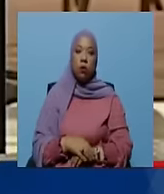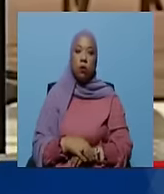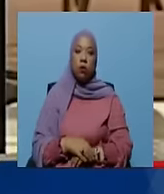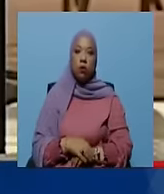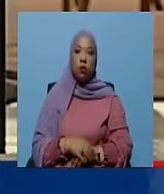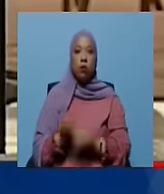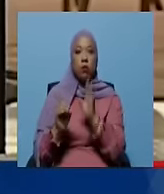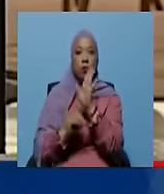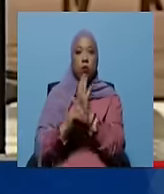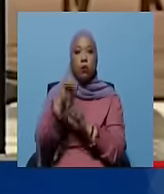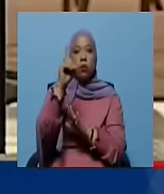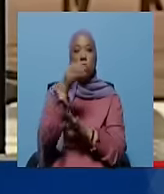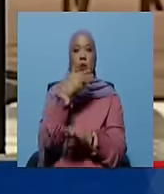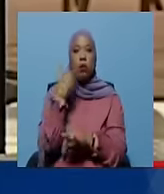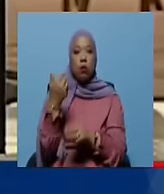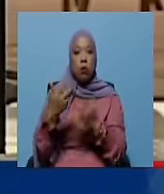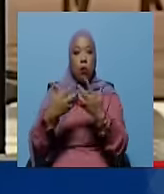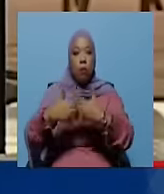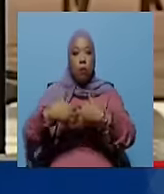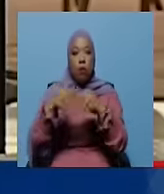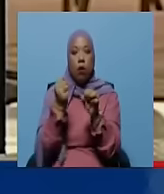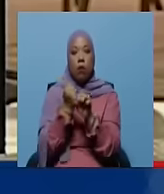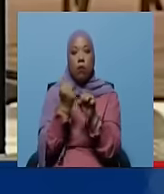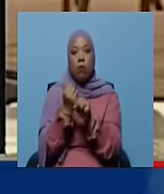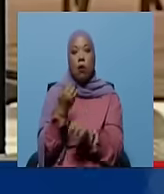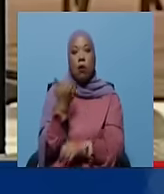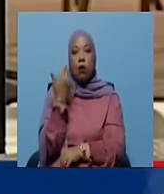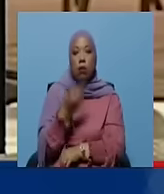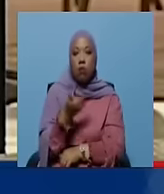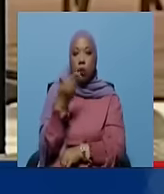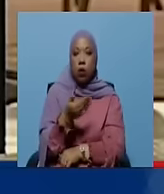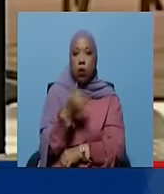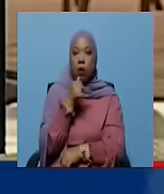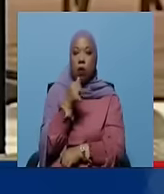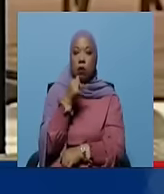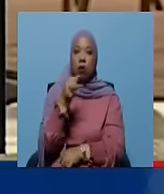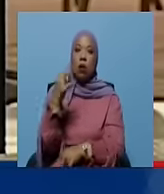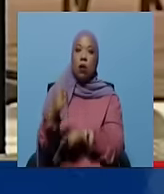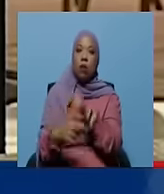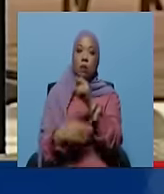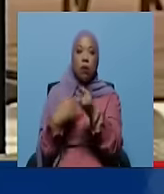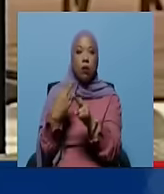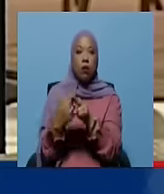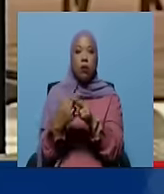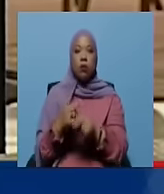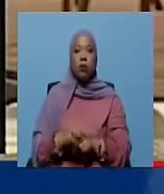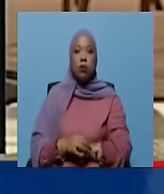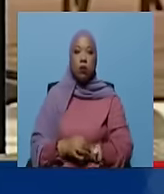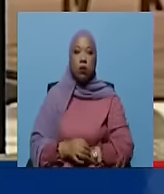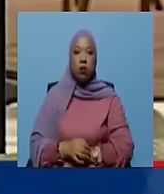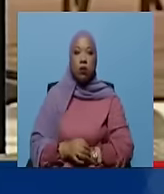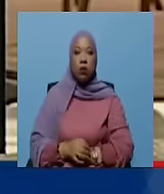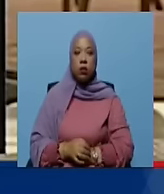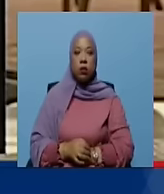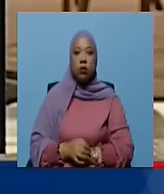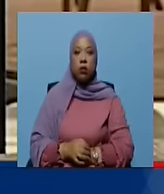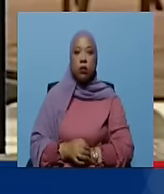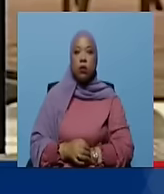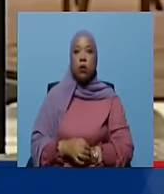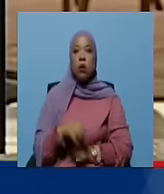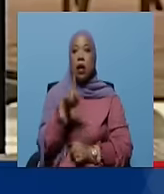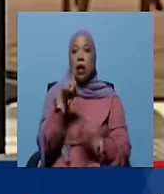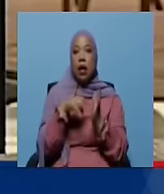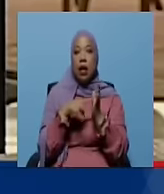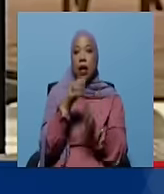al desarrollo de uno de los motores más importantes hoy por hoy en la humanidad. No fue así hace 100